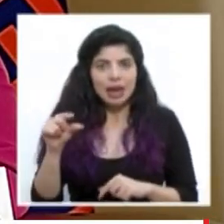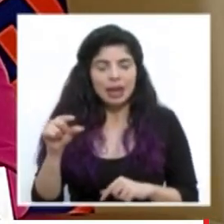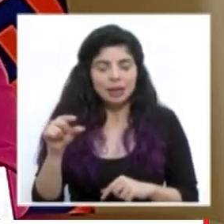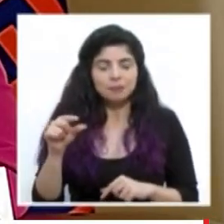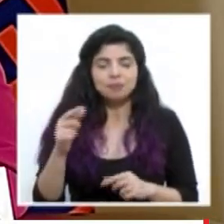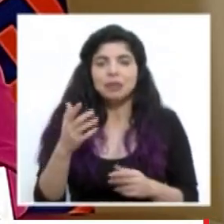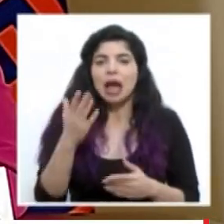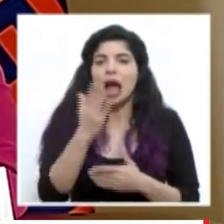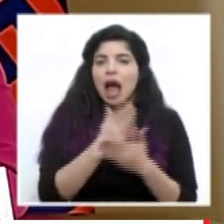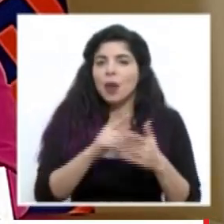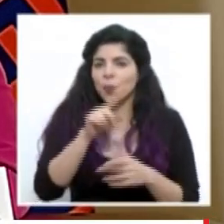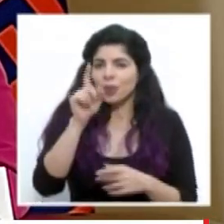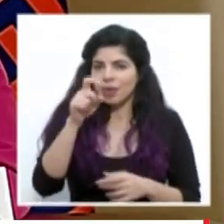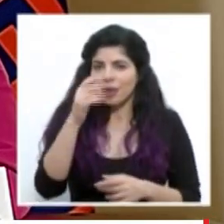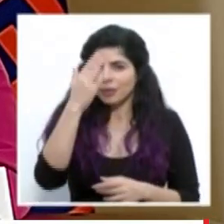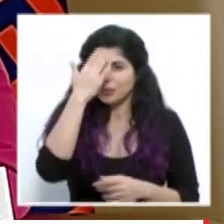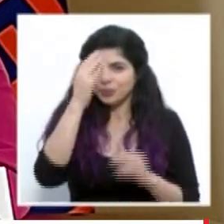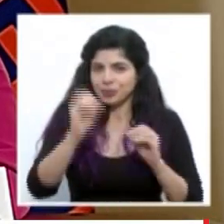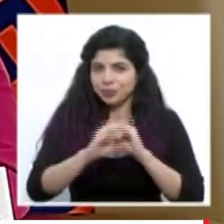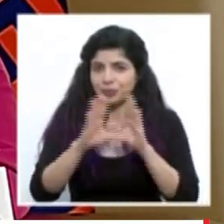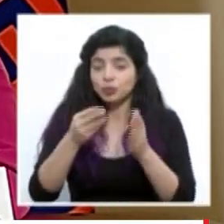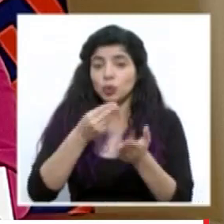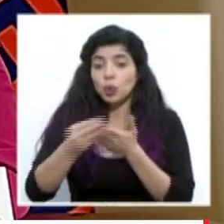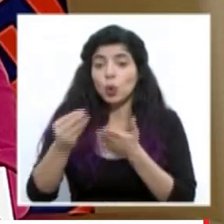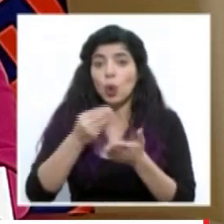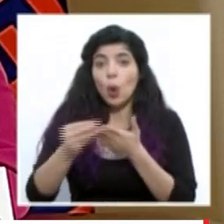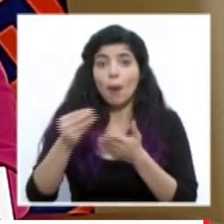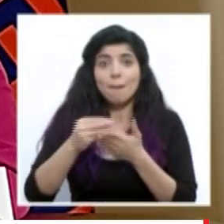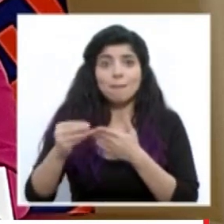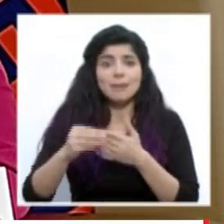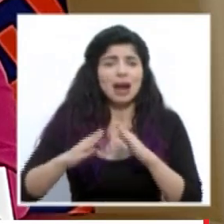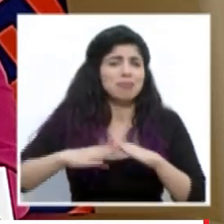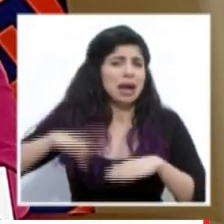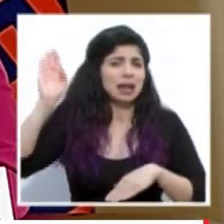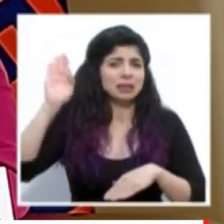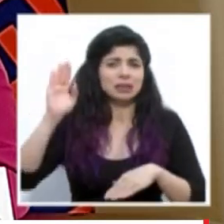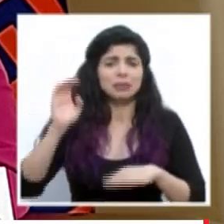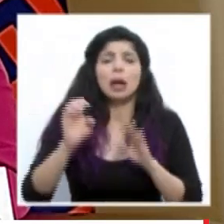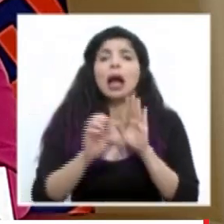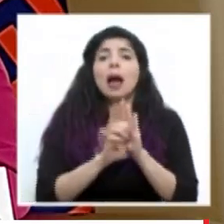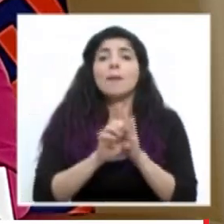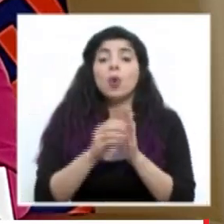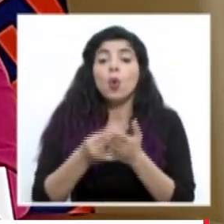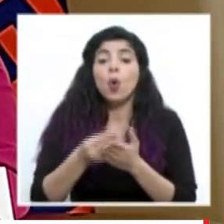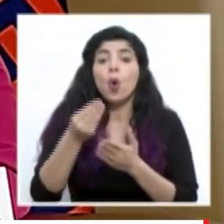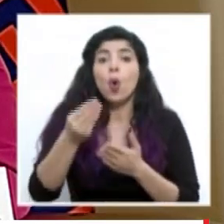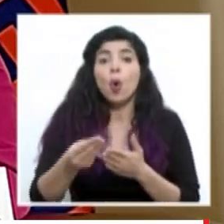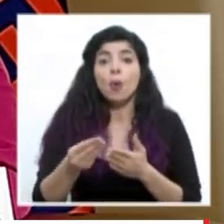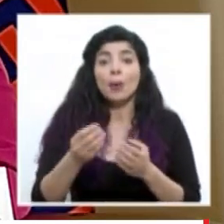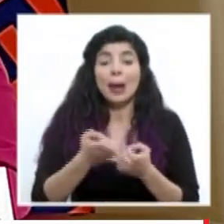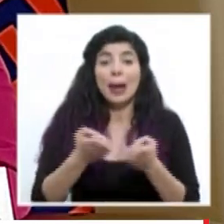Y algo que tenemos que tener claro, las compras son mucho mayores. Por ejemplo, la compra que hicimos